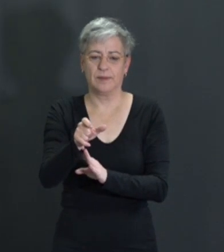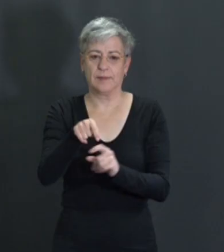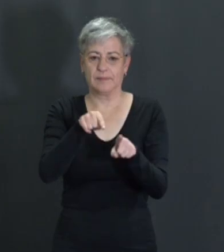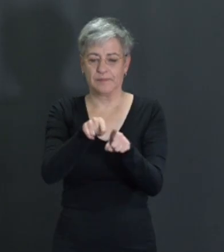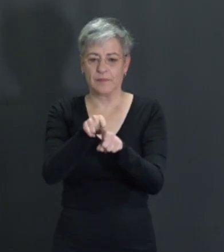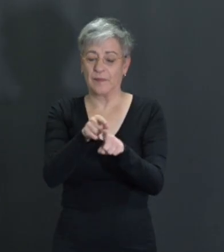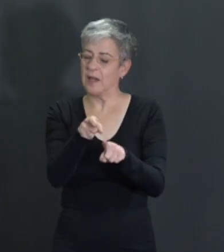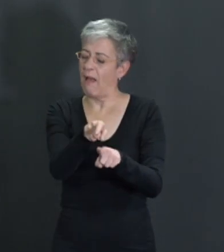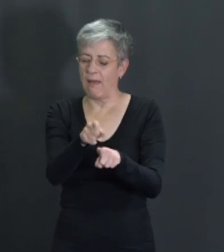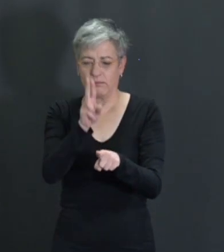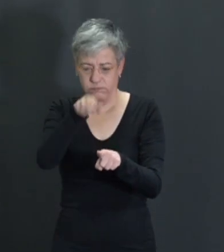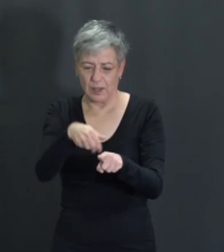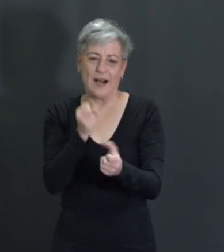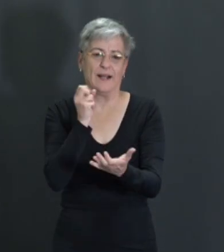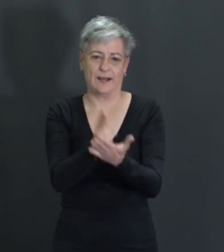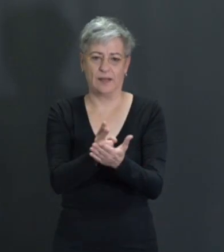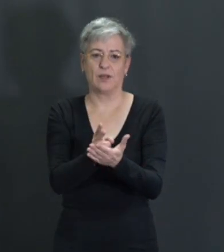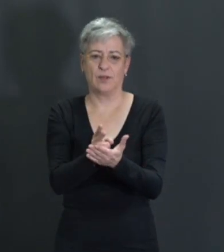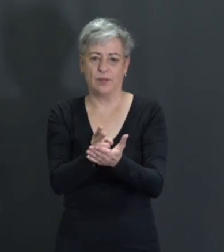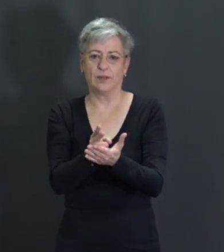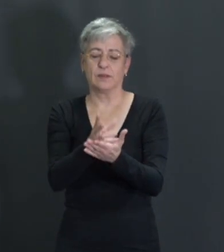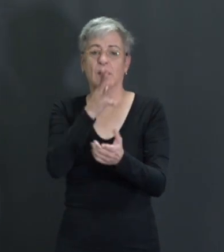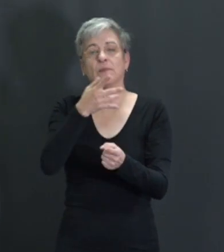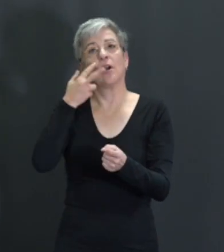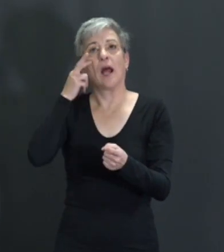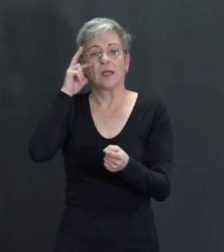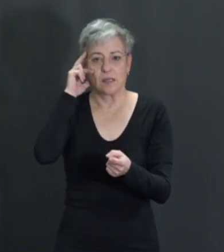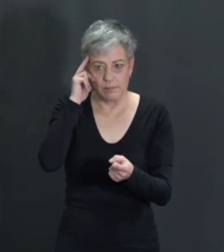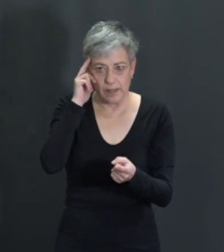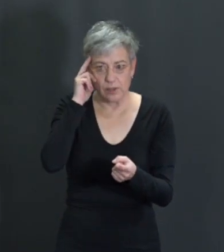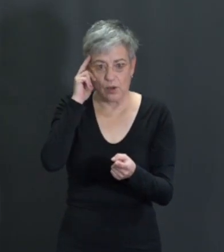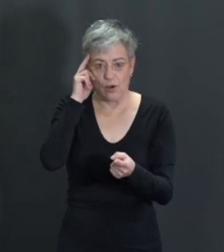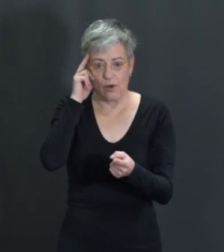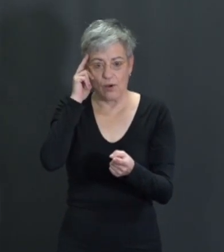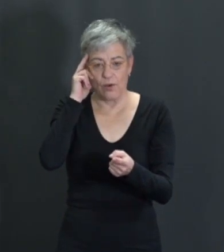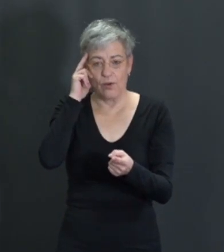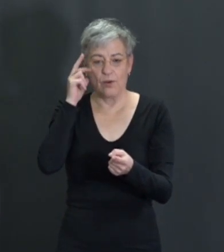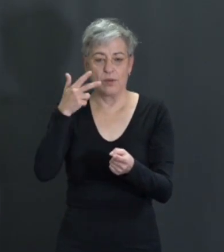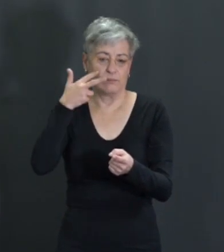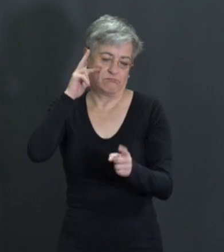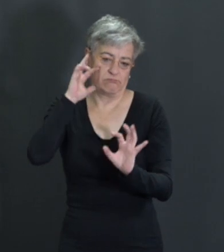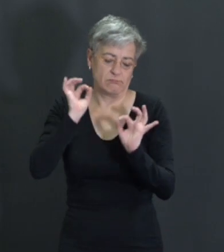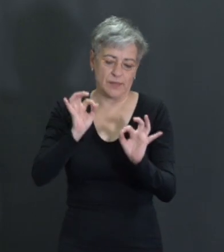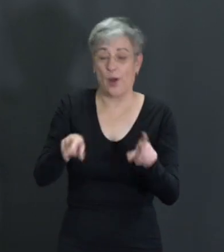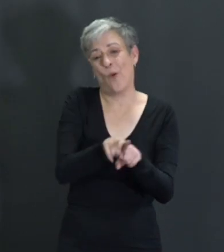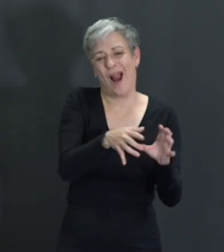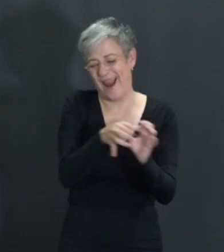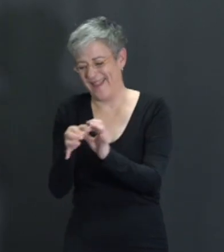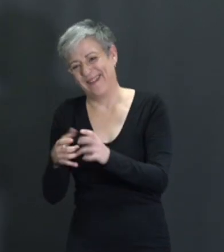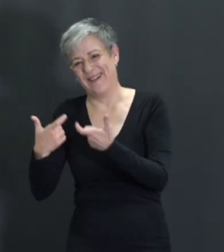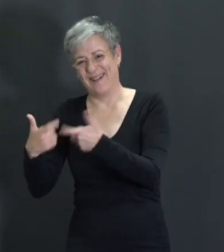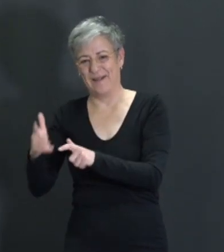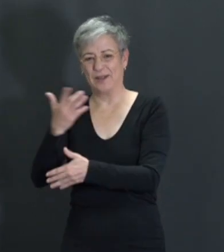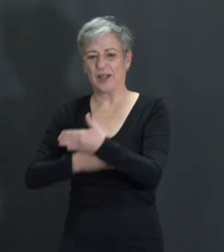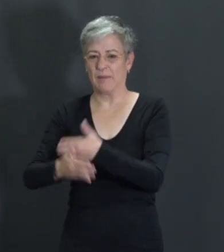tenemos el gran reto de contar con expertos por experiencia, como podéis contar en el ámbito de la discapacidad,